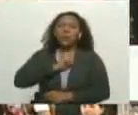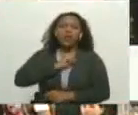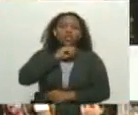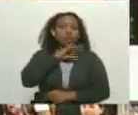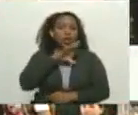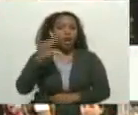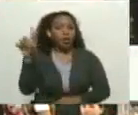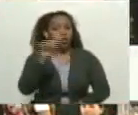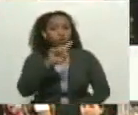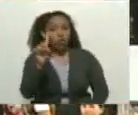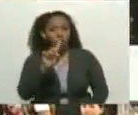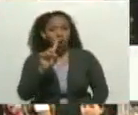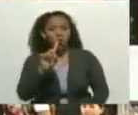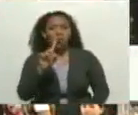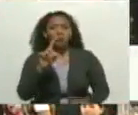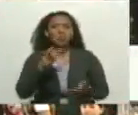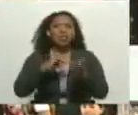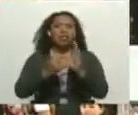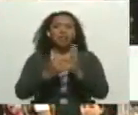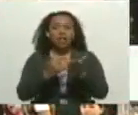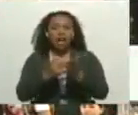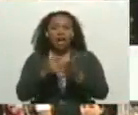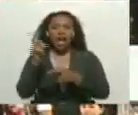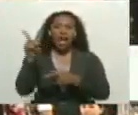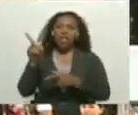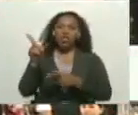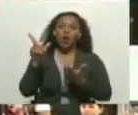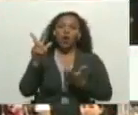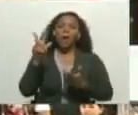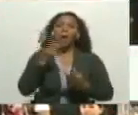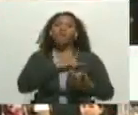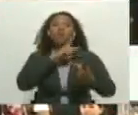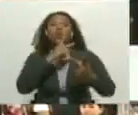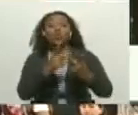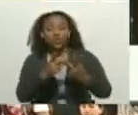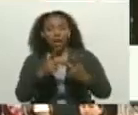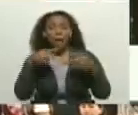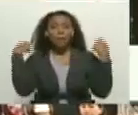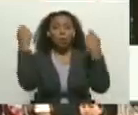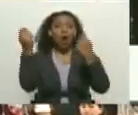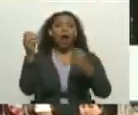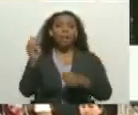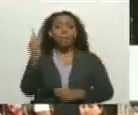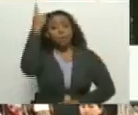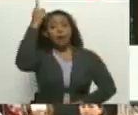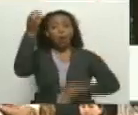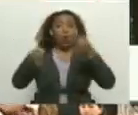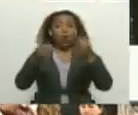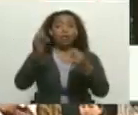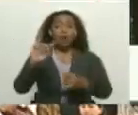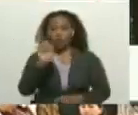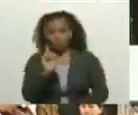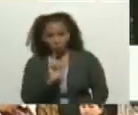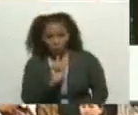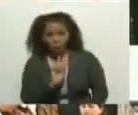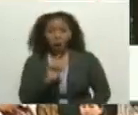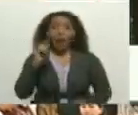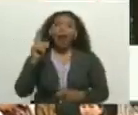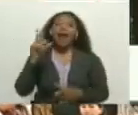es los batequebrados de Voluntad Popular o de Primero Justicia, no, no. El enemigo histórico es el